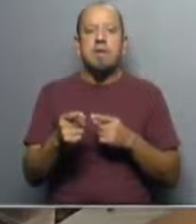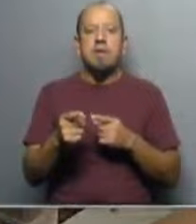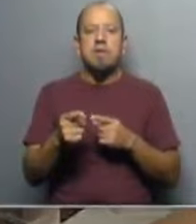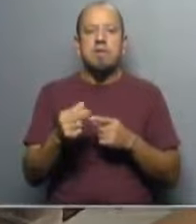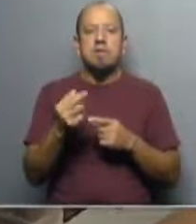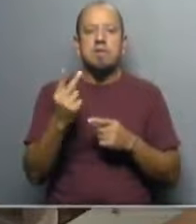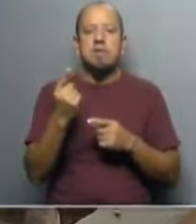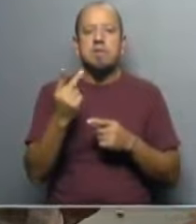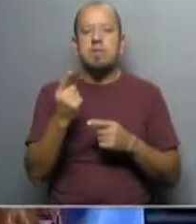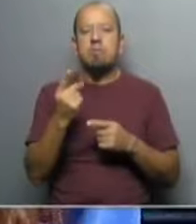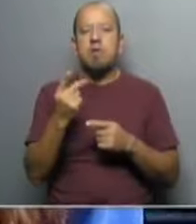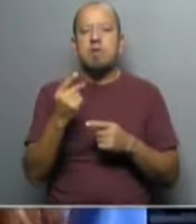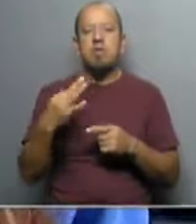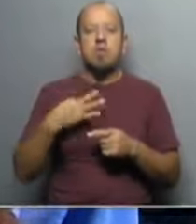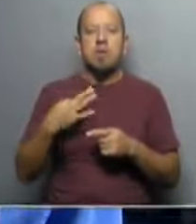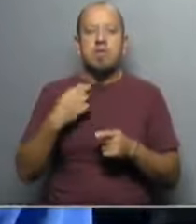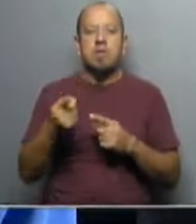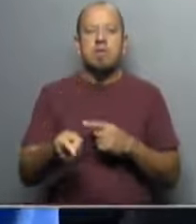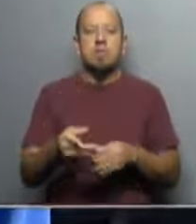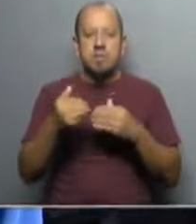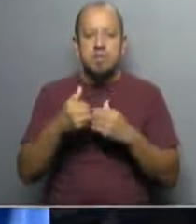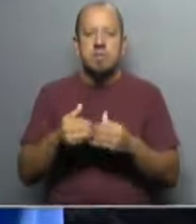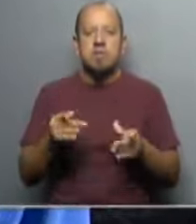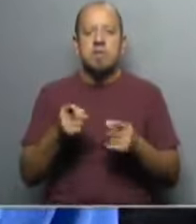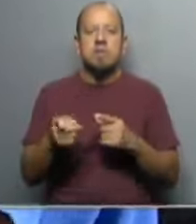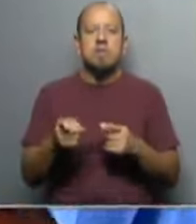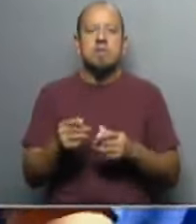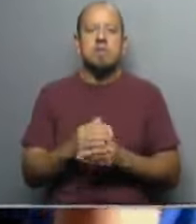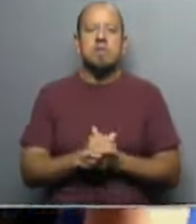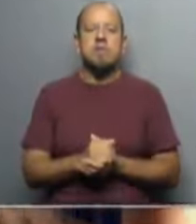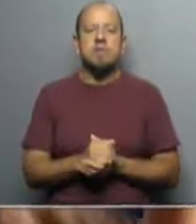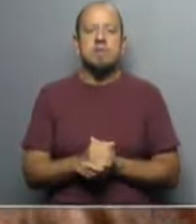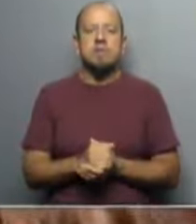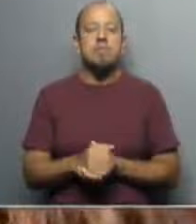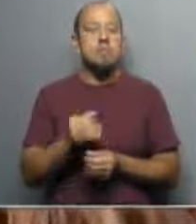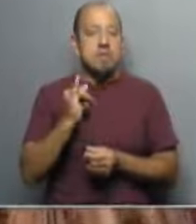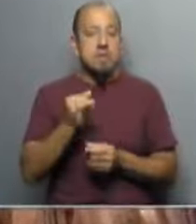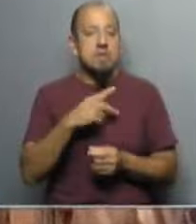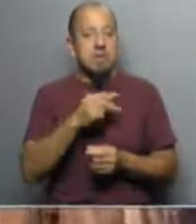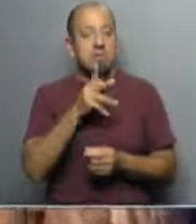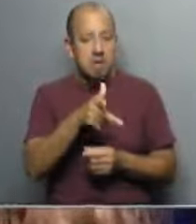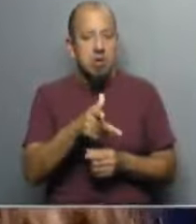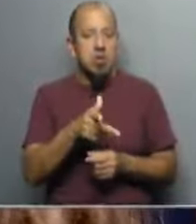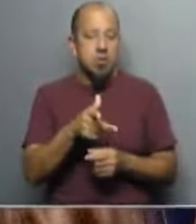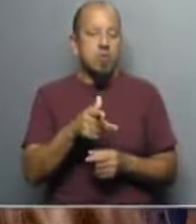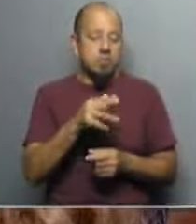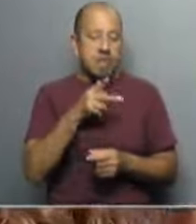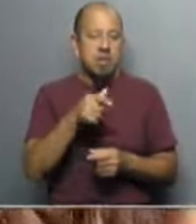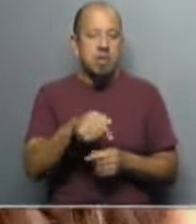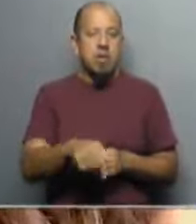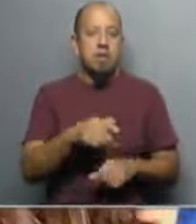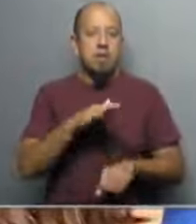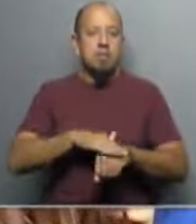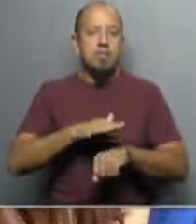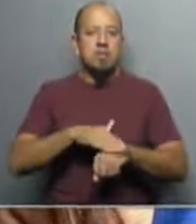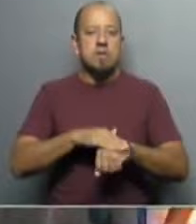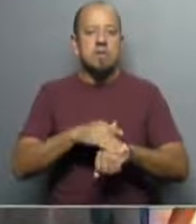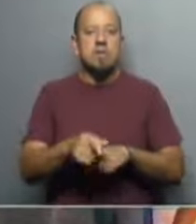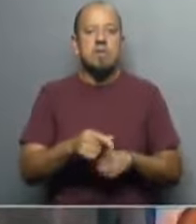21 años y unos meses. ¿Vos estás desde el principio? He estado siempre, sí. Estaba mi hijo a cargo de esto, ¿no? Yo estoy sábado,